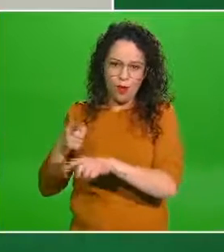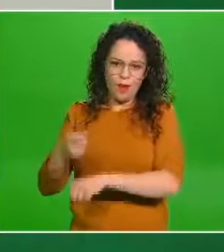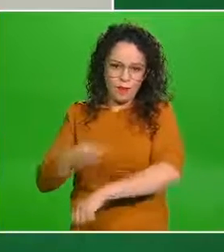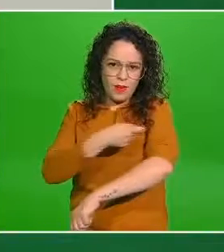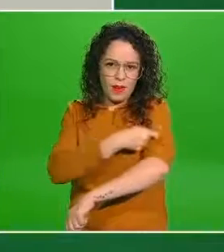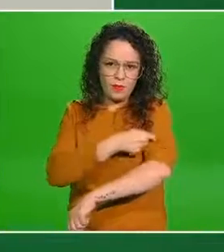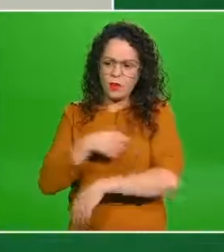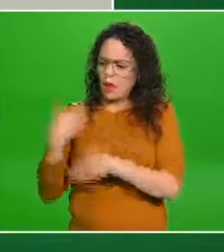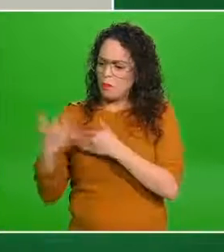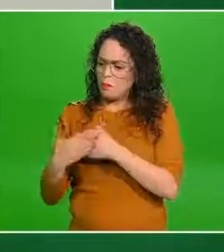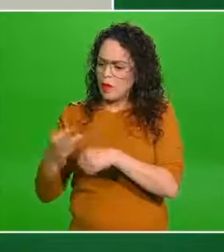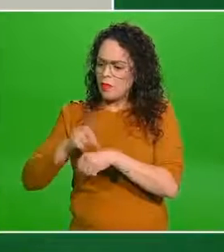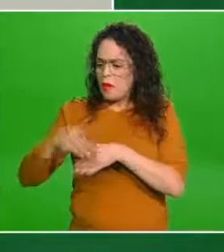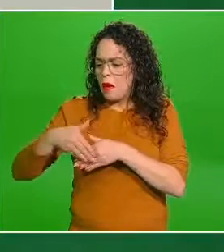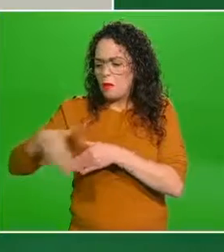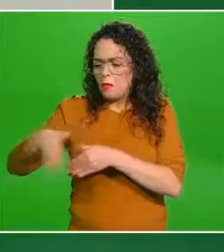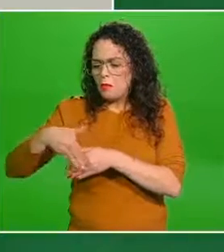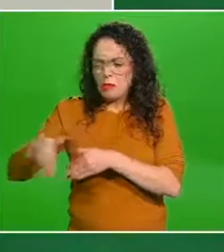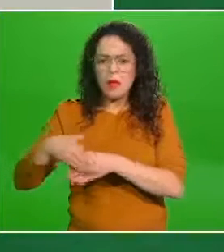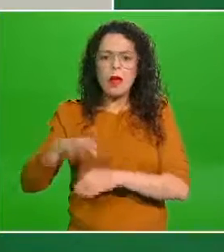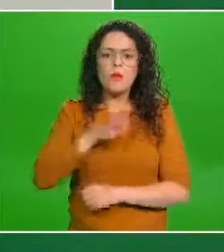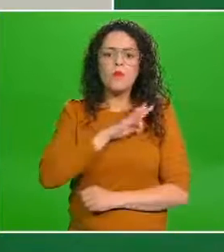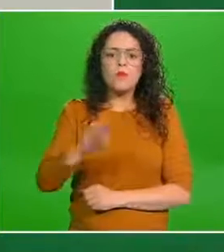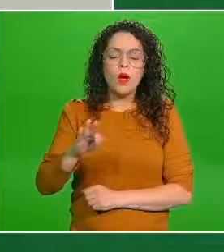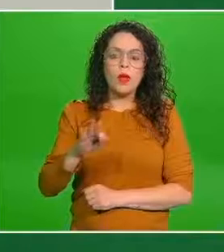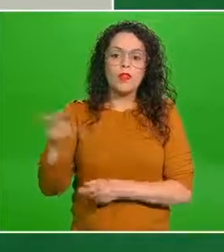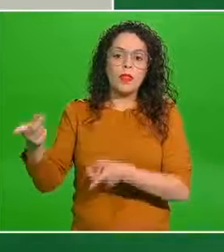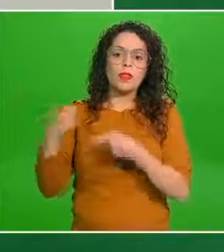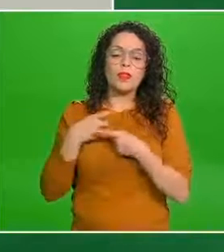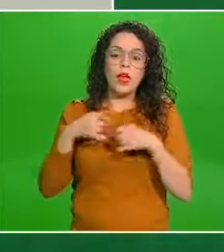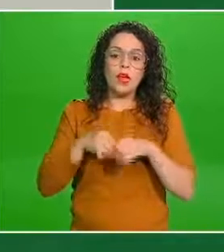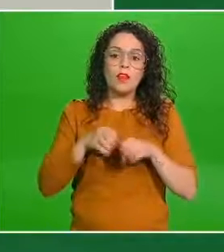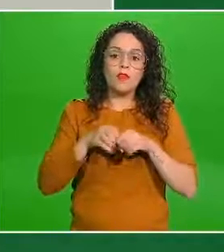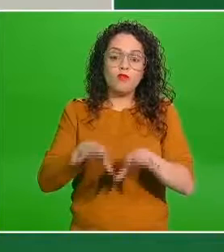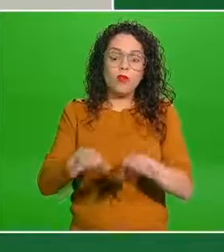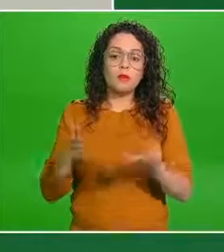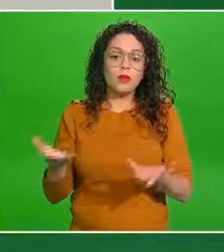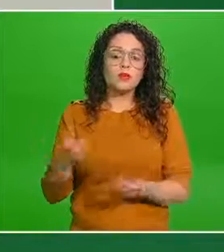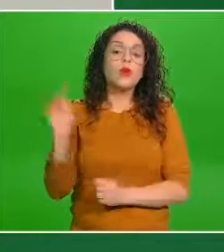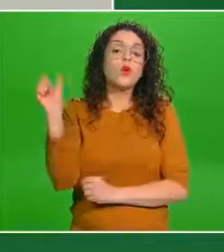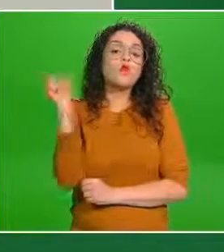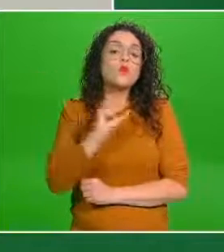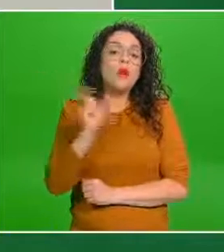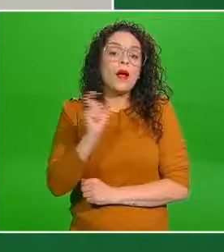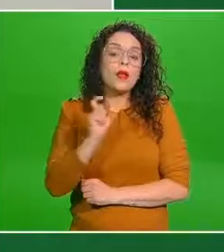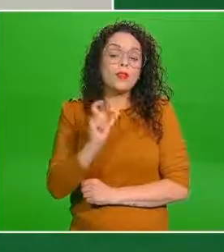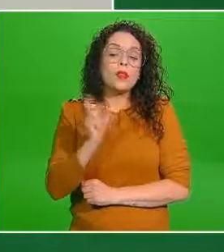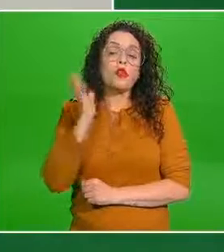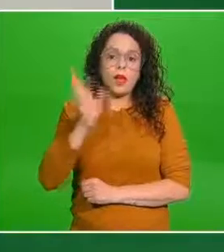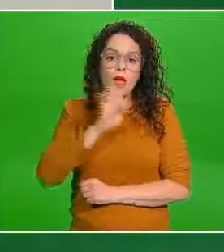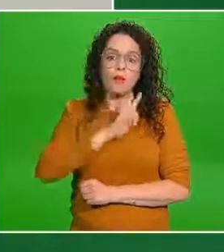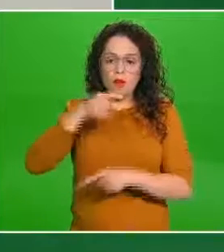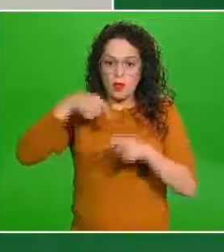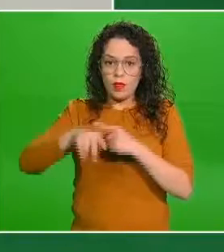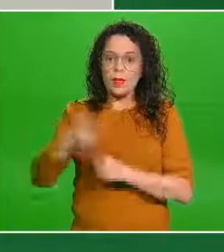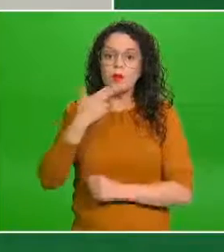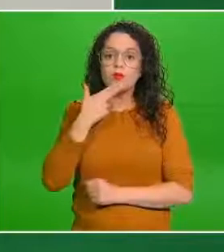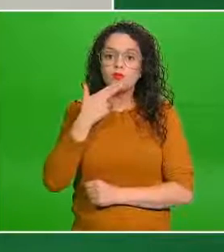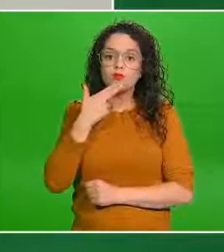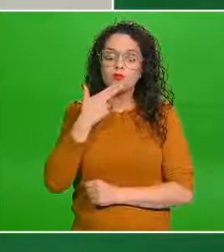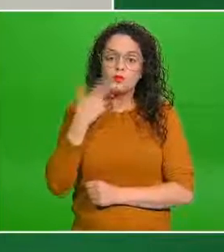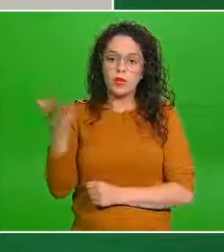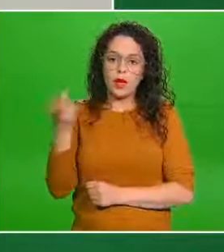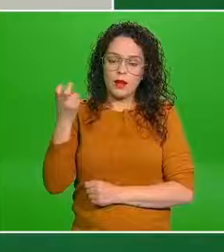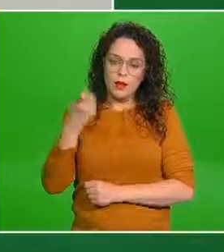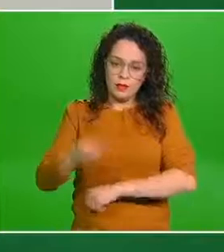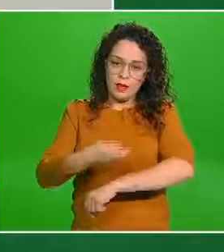transcurso de los siguientes días, nos pueda ya actualizar a lo mejor cuándo se estará disponiendo y teniendo ya esta vacuna en el campo,